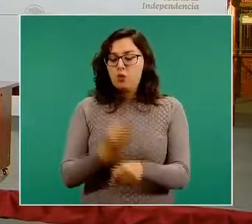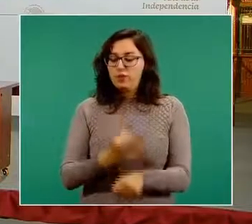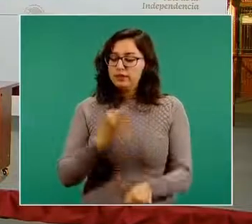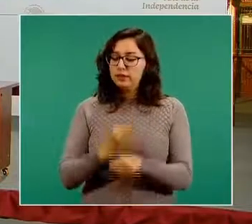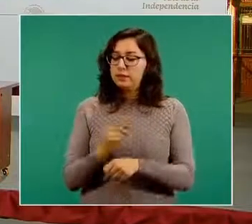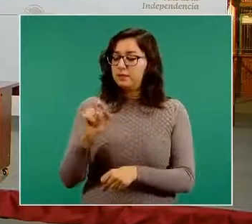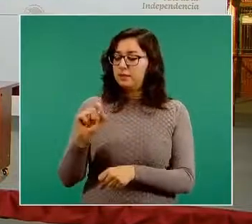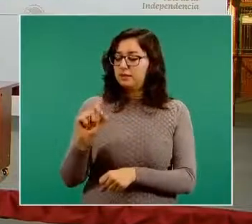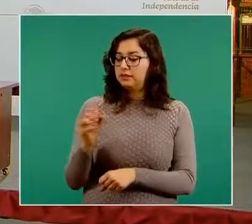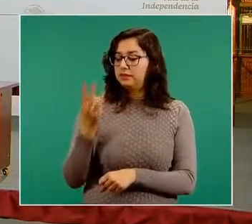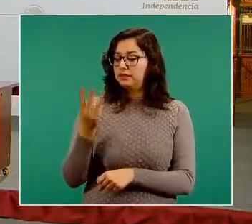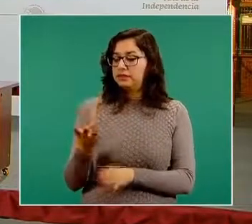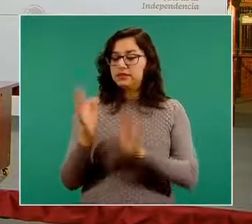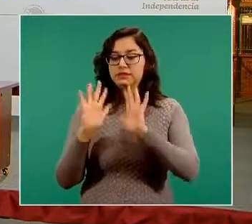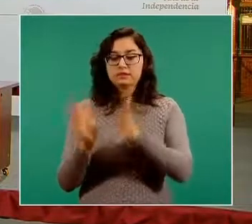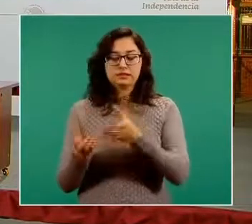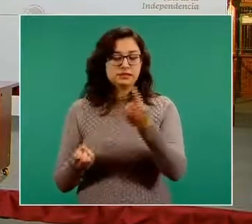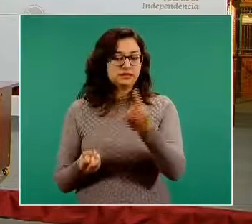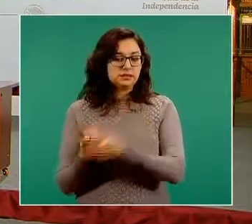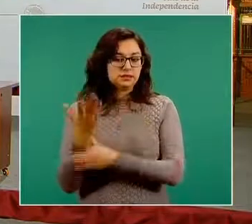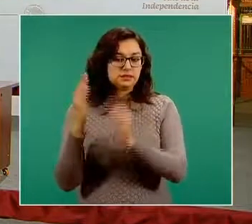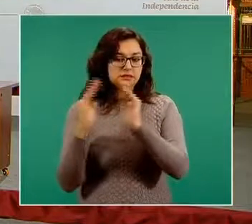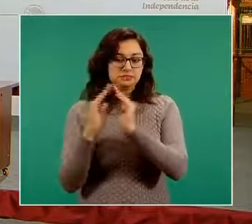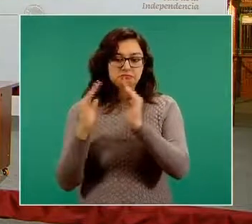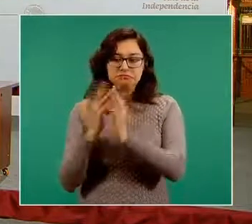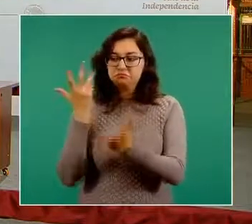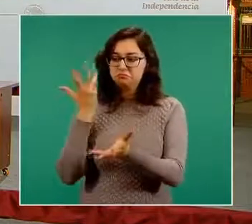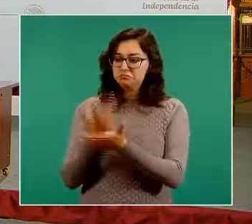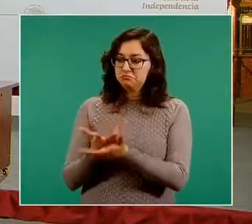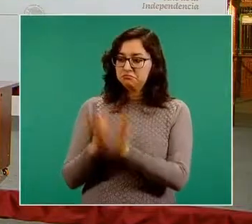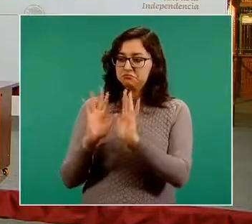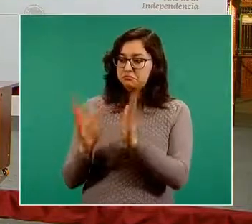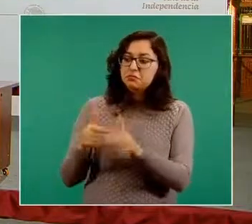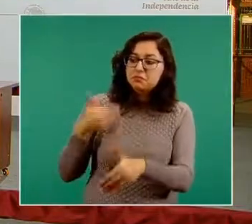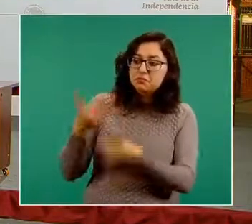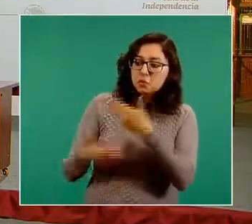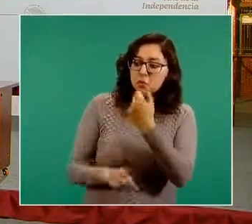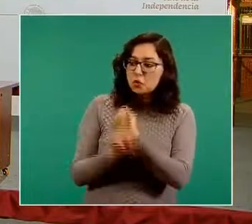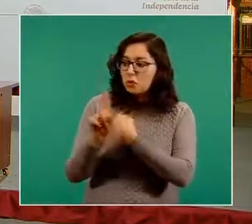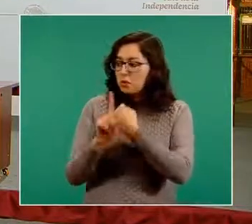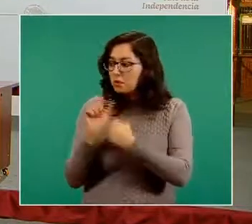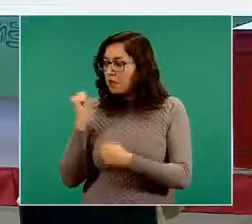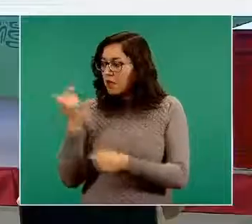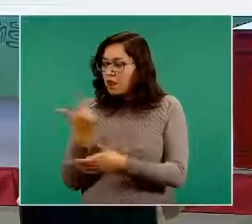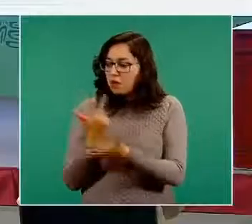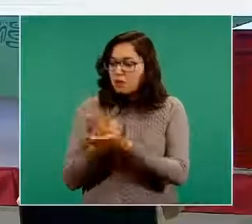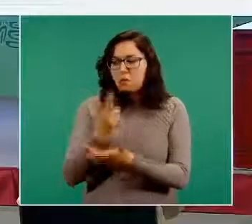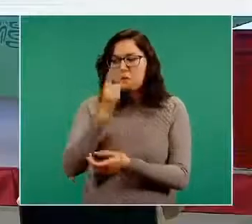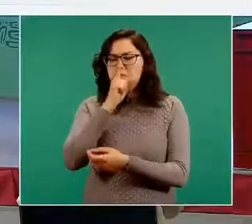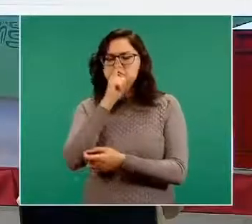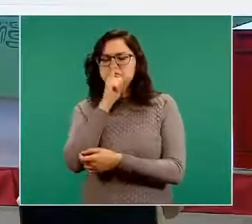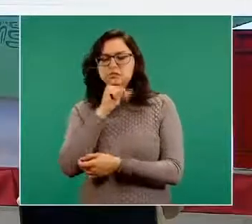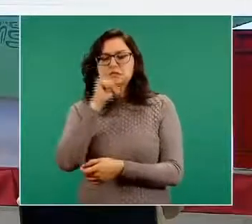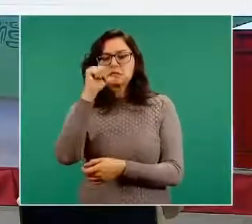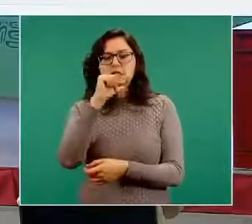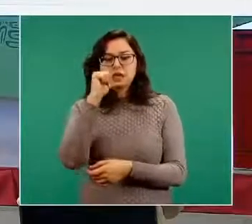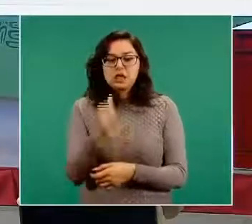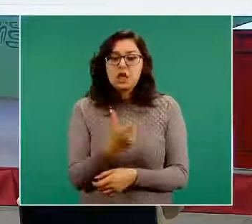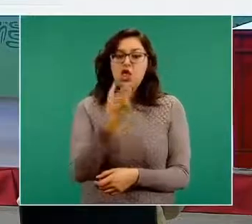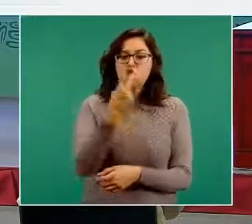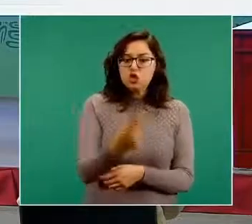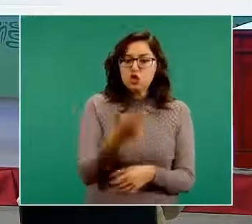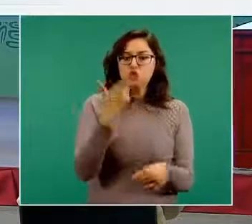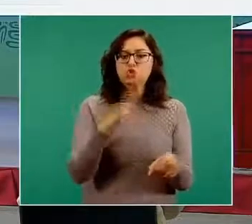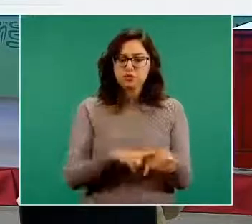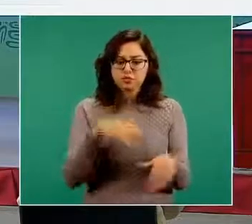hospital, se han dado de alta, están en su casa, no presentan secuela alguna. 2 están en este momento, son más recientes